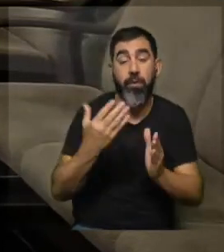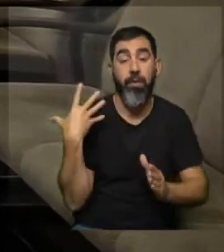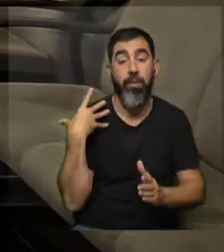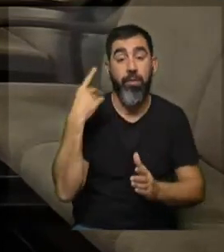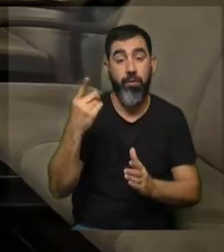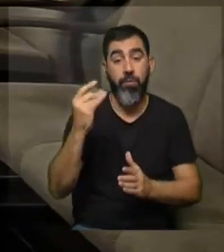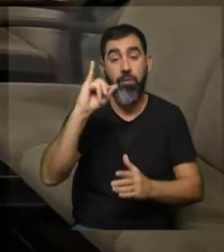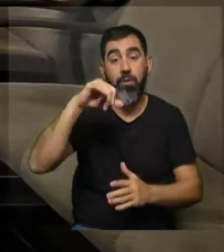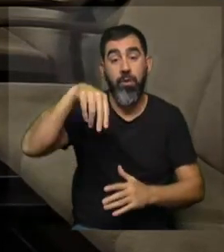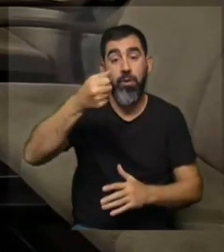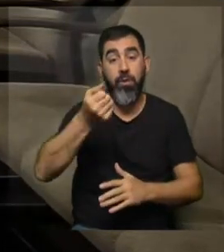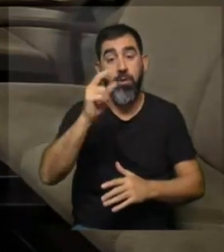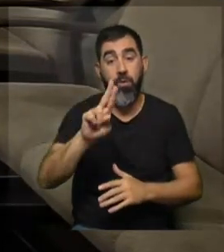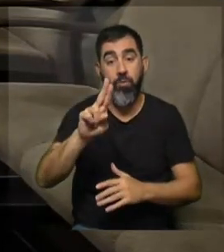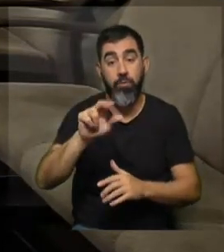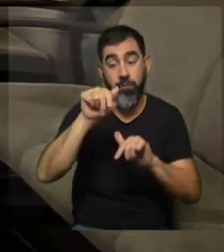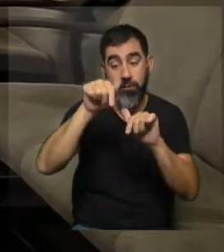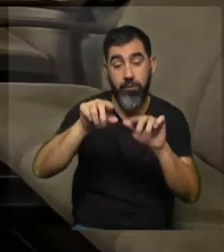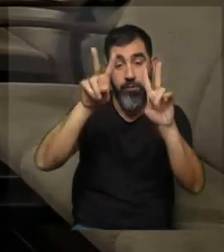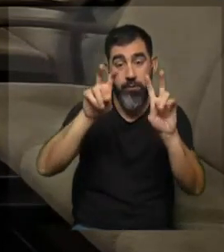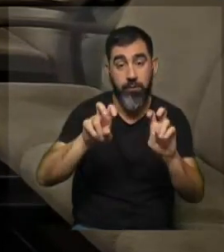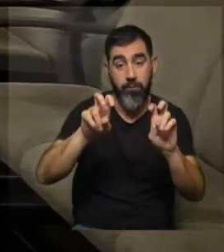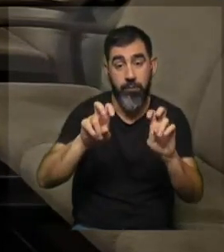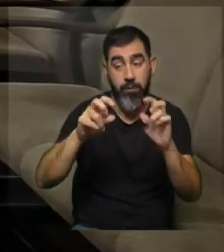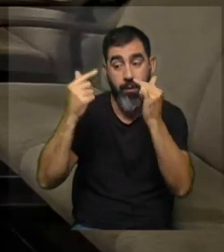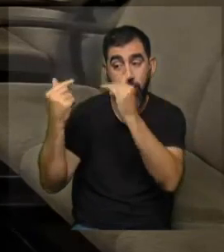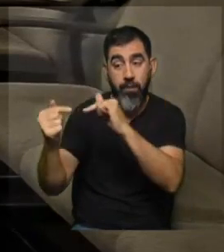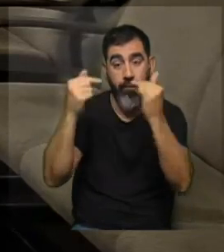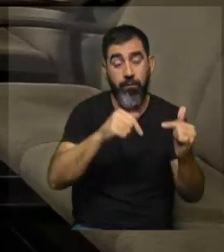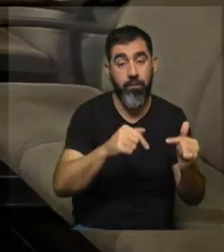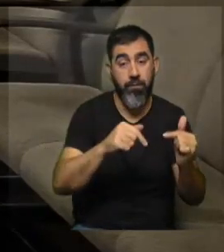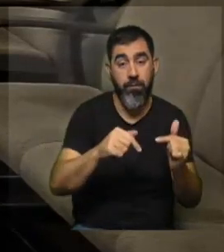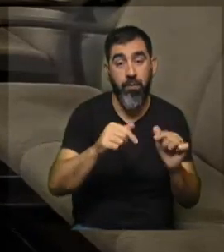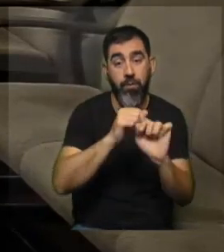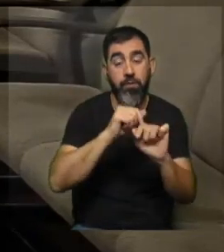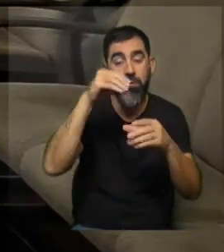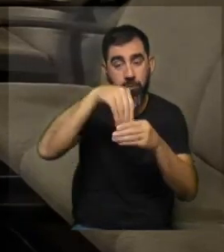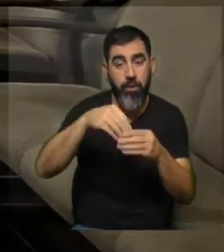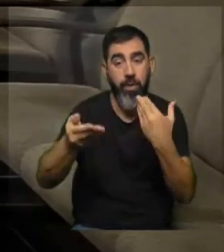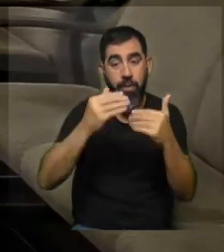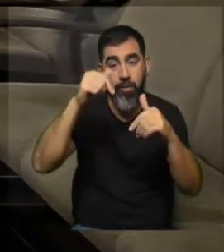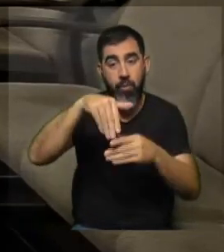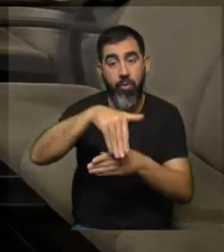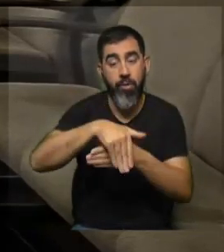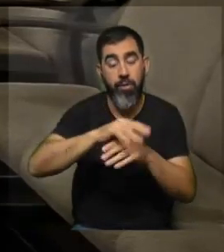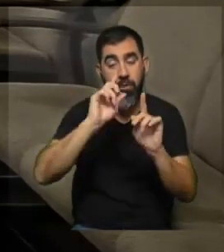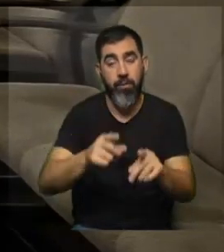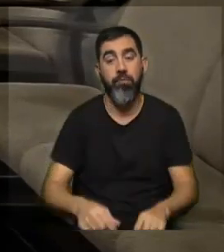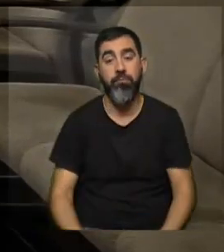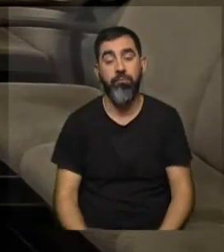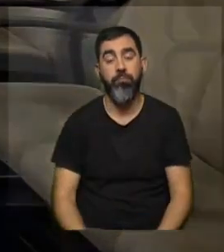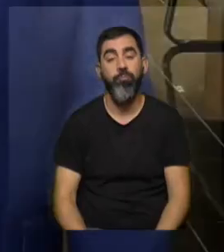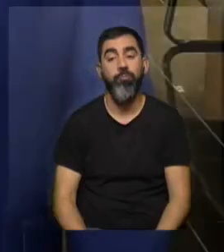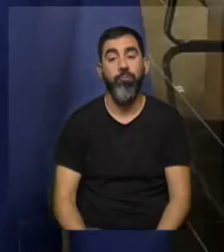directores de El inau por lo que este tema estas diferencias entre el inao y él inicia serán parte del diálogo en la comisión en esta